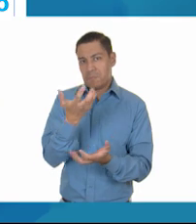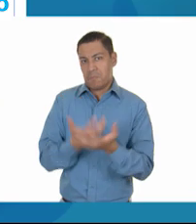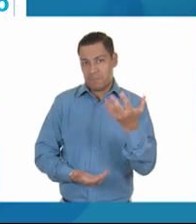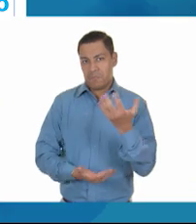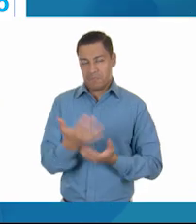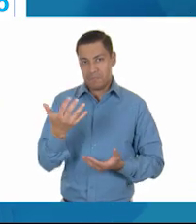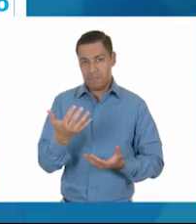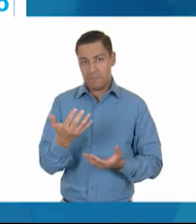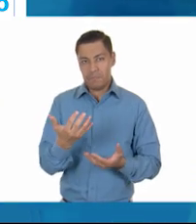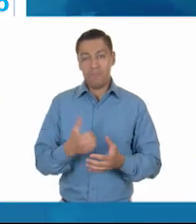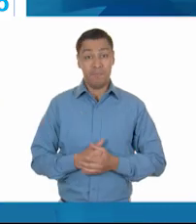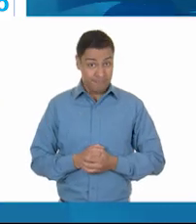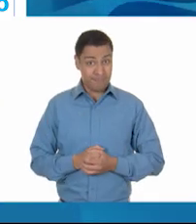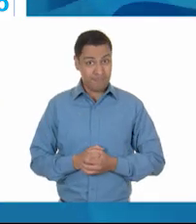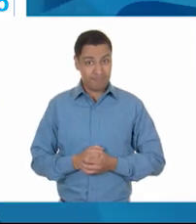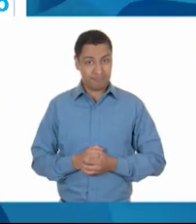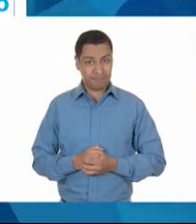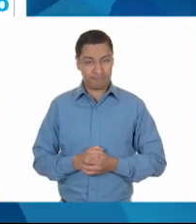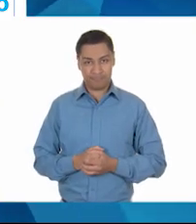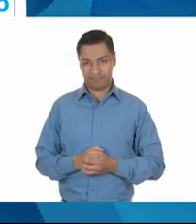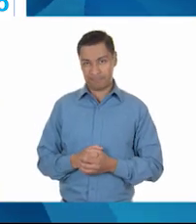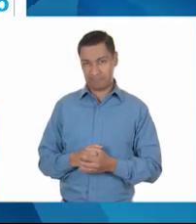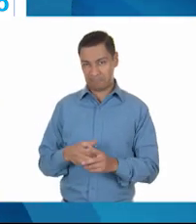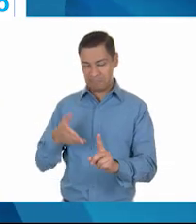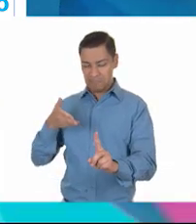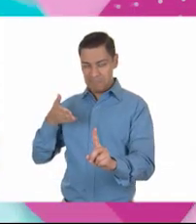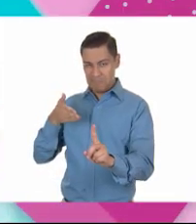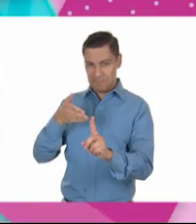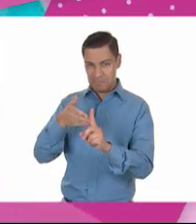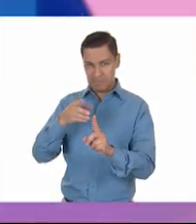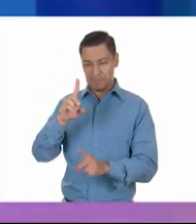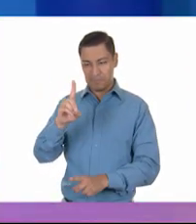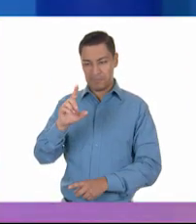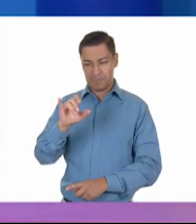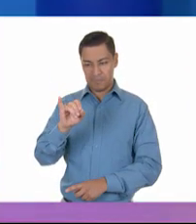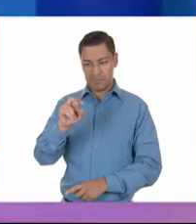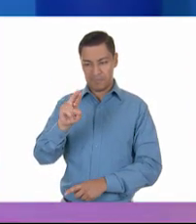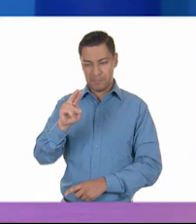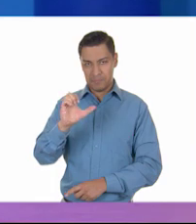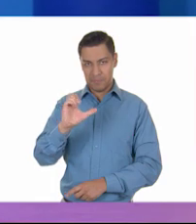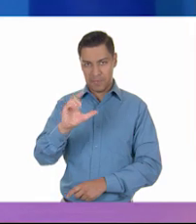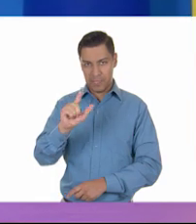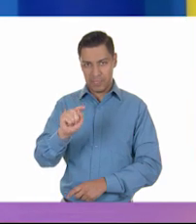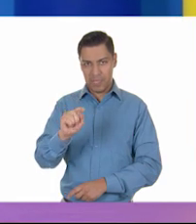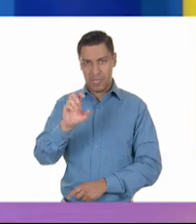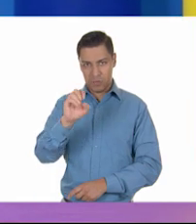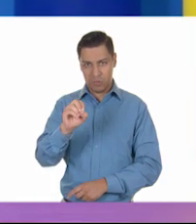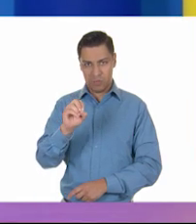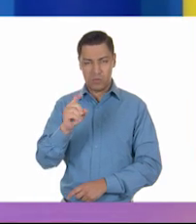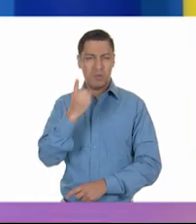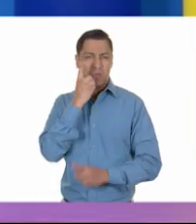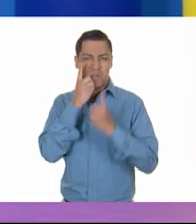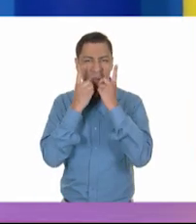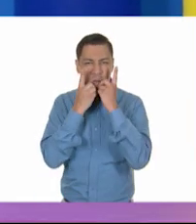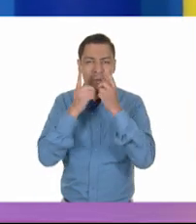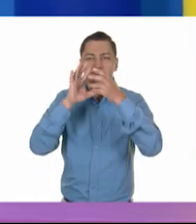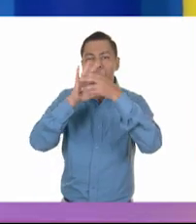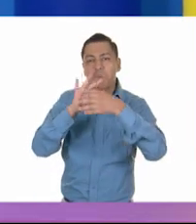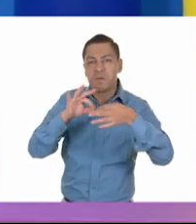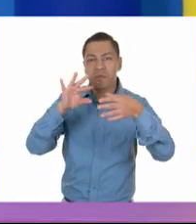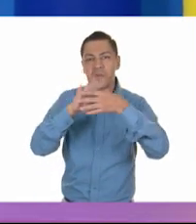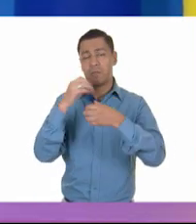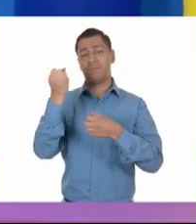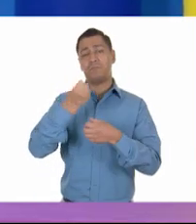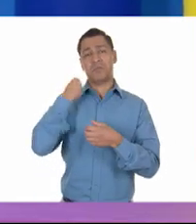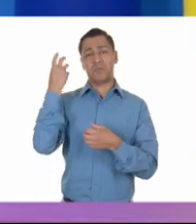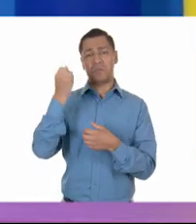Ah, entonces, si el reporte de la entrevista lo elaboramos en discurso directo, ¿debemos anotar todo lo que